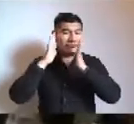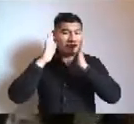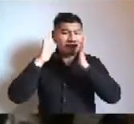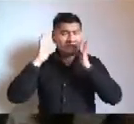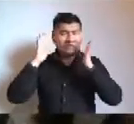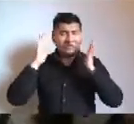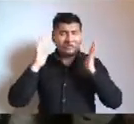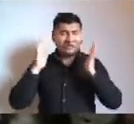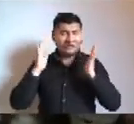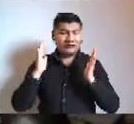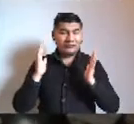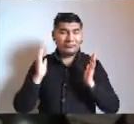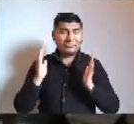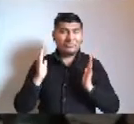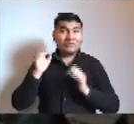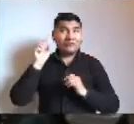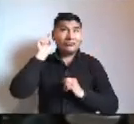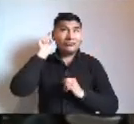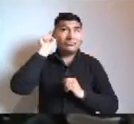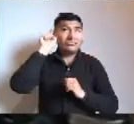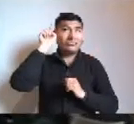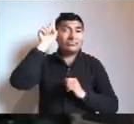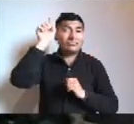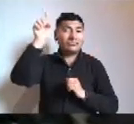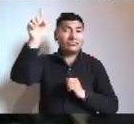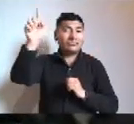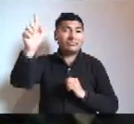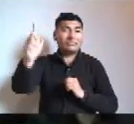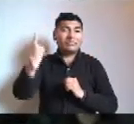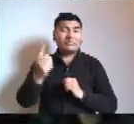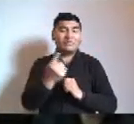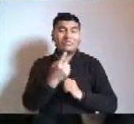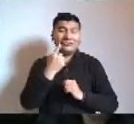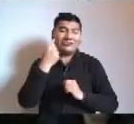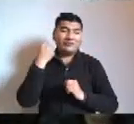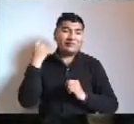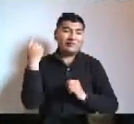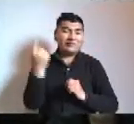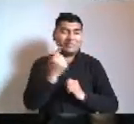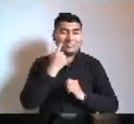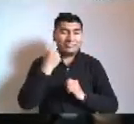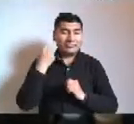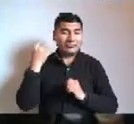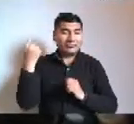mucho, tú que siempre